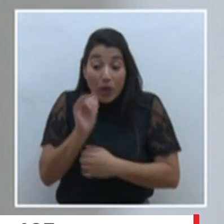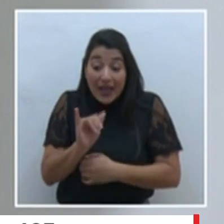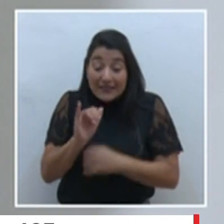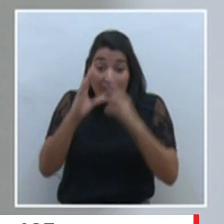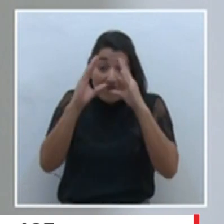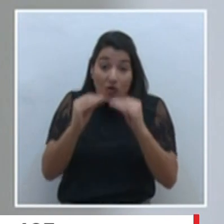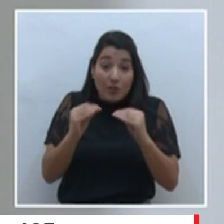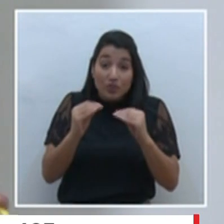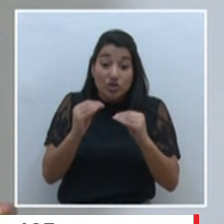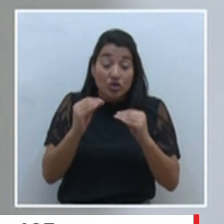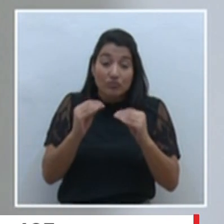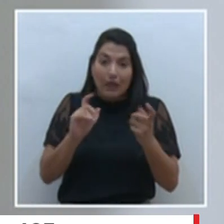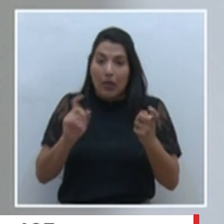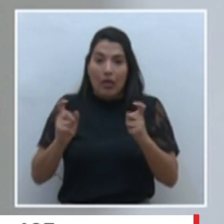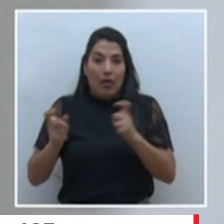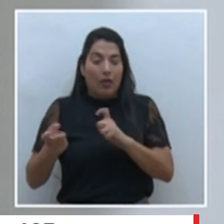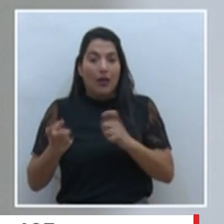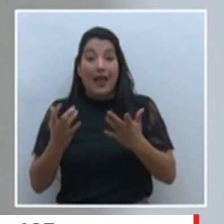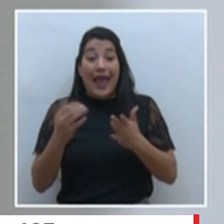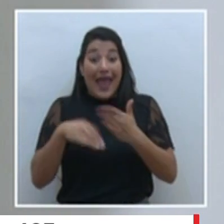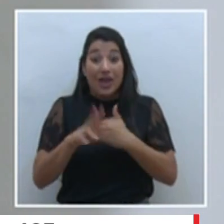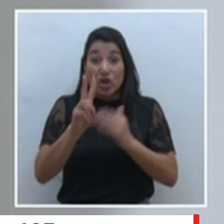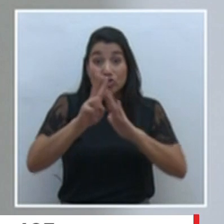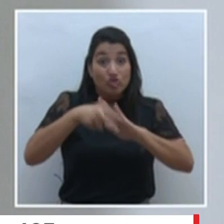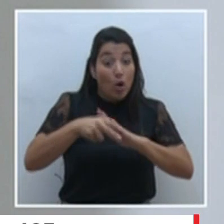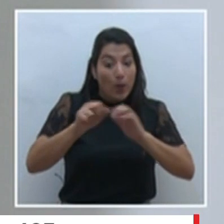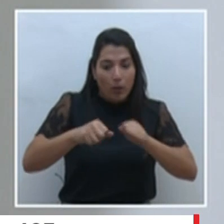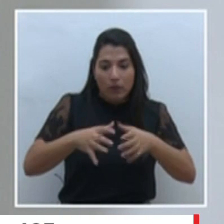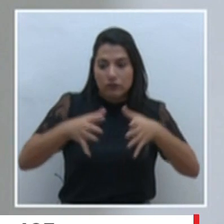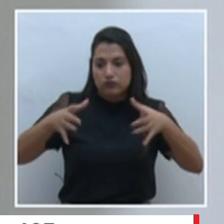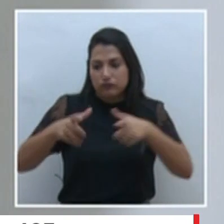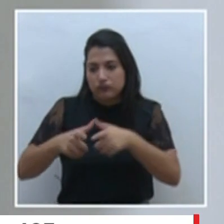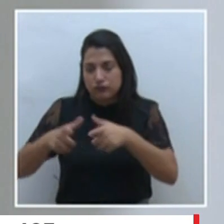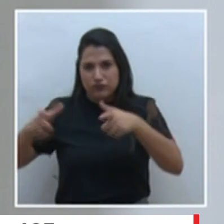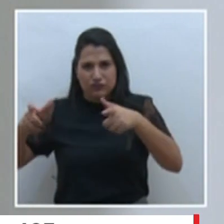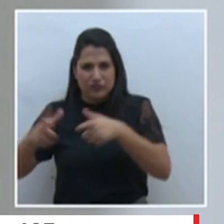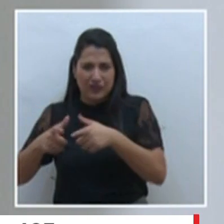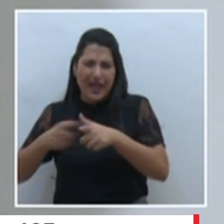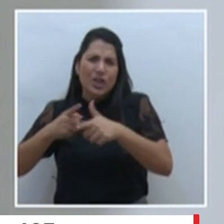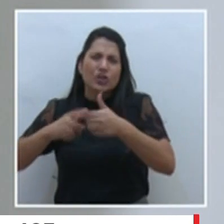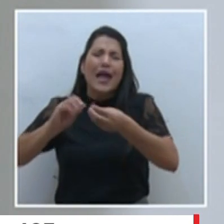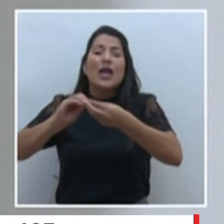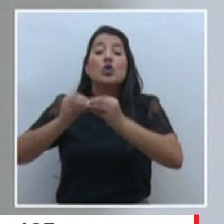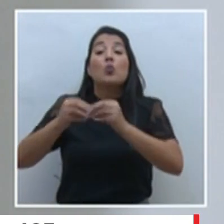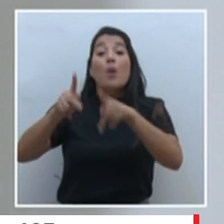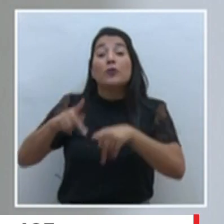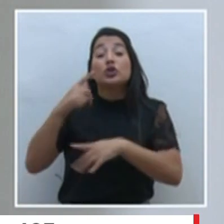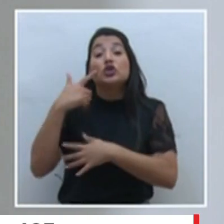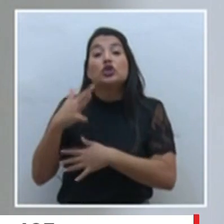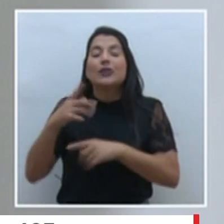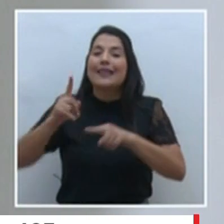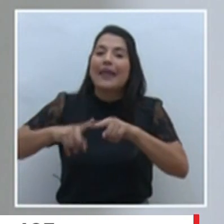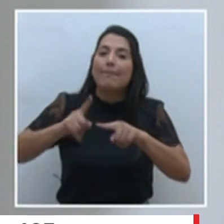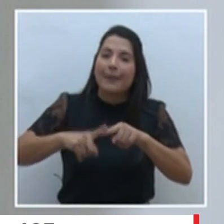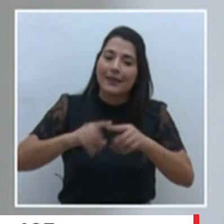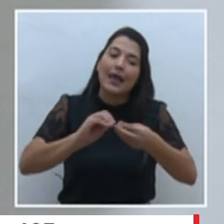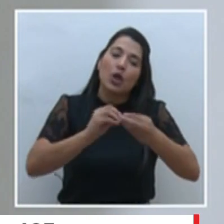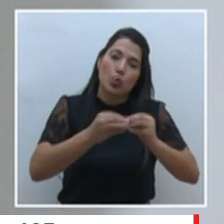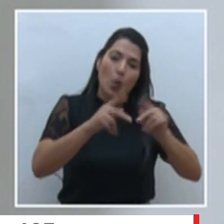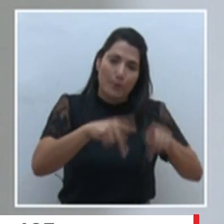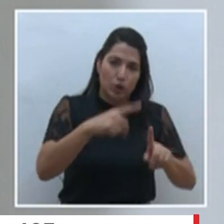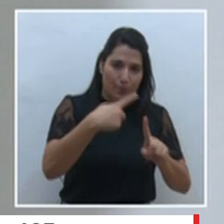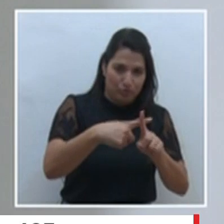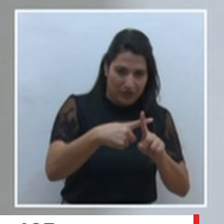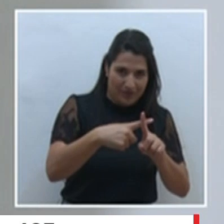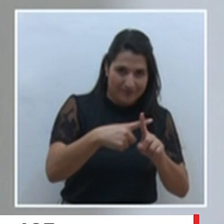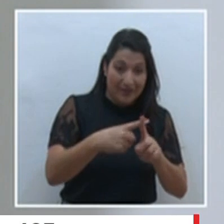cuestión de 2 horas ya podemos tener una cantidad muy diferente de sospechosos. Obviamente, pues la cantidad de sospechosos se va también comportando con respecto a la cantidad de positivos. O